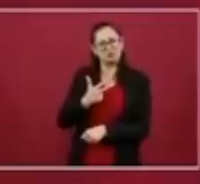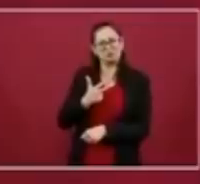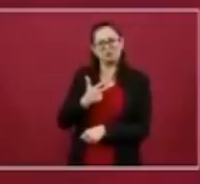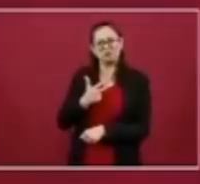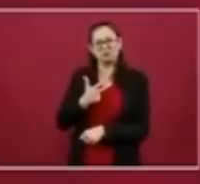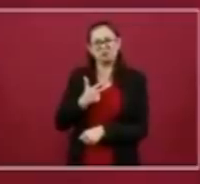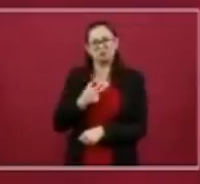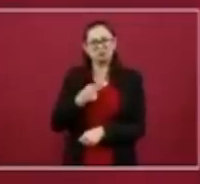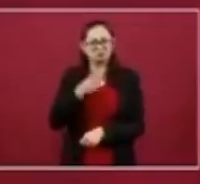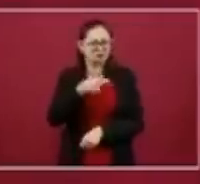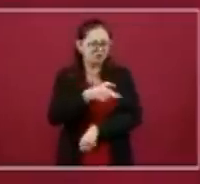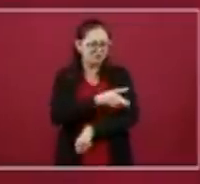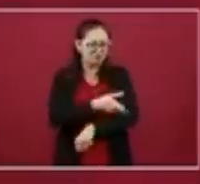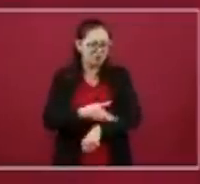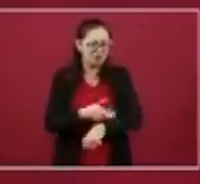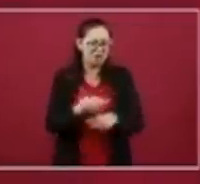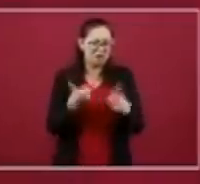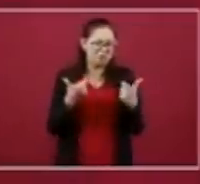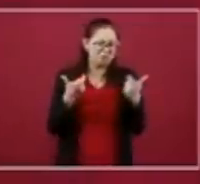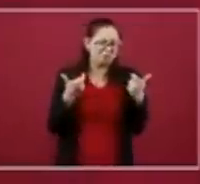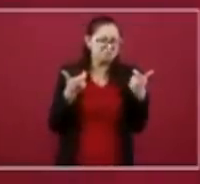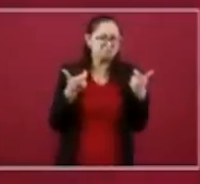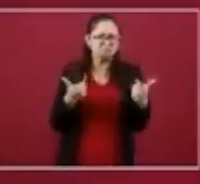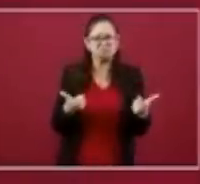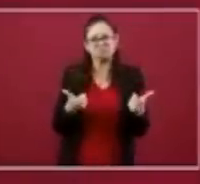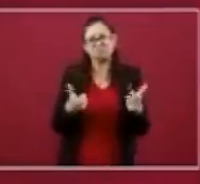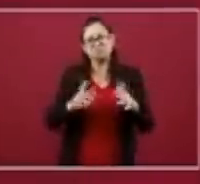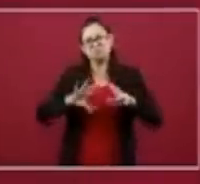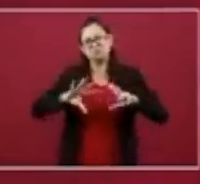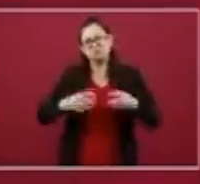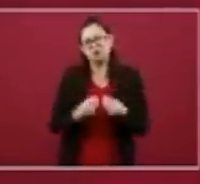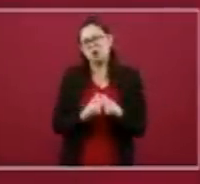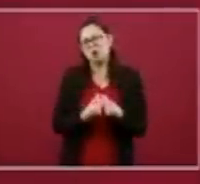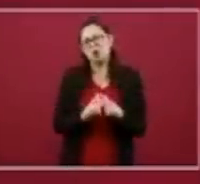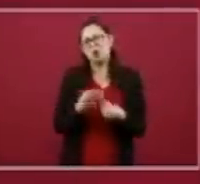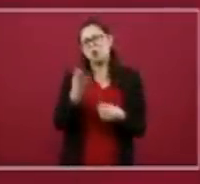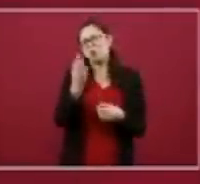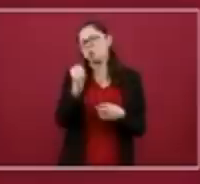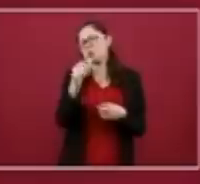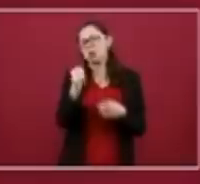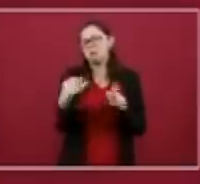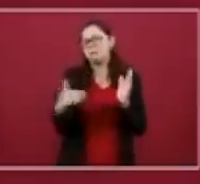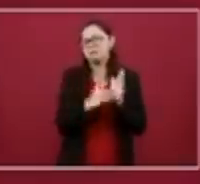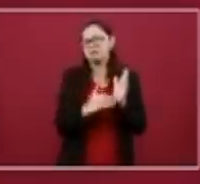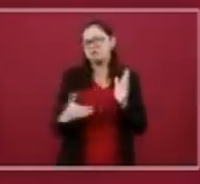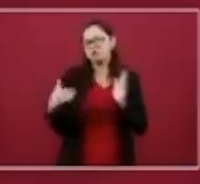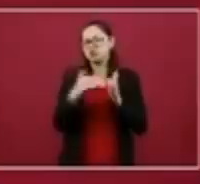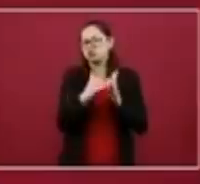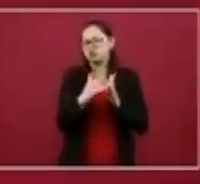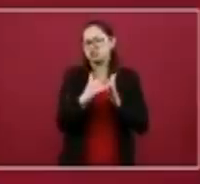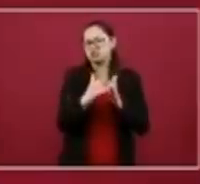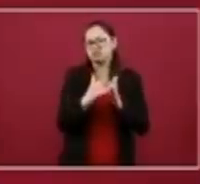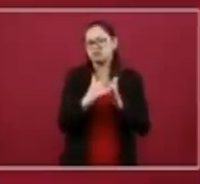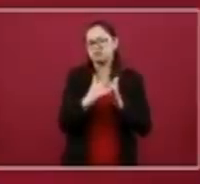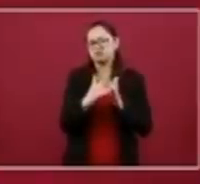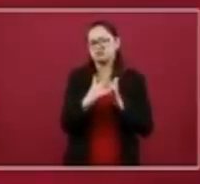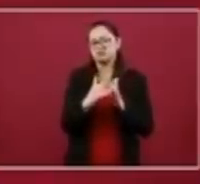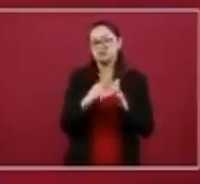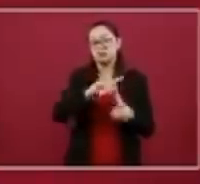un capital, una riqueza de alrededor de 2,000 millones. Los